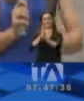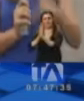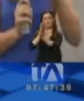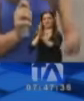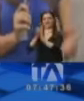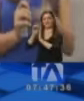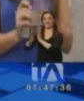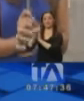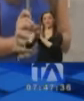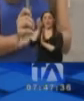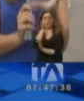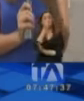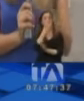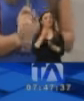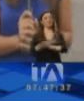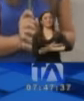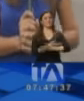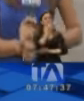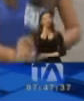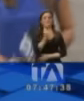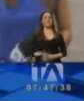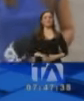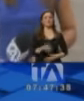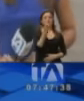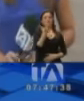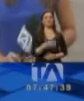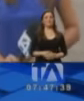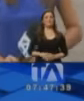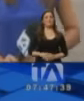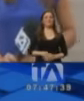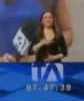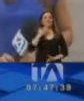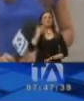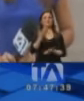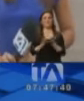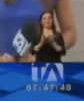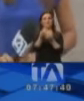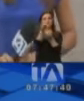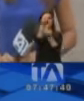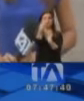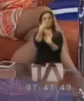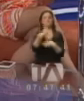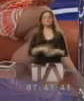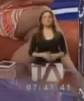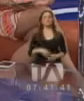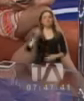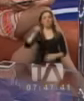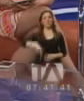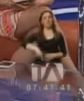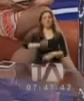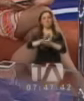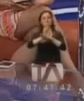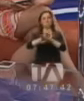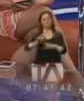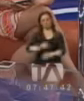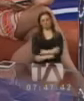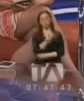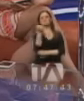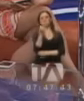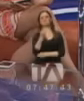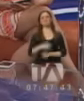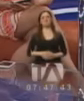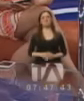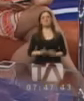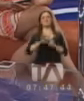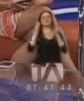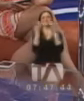los juguetitos y la comida para bebés. Que tengan un buen día. Igual tú, Joana, muchísimas gracias por la información. Y hoy gana el Ecuador en el Estadio Olímpico. Así